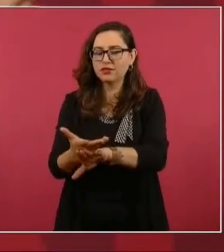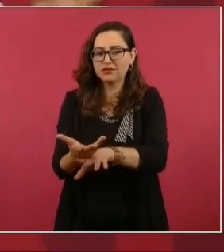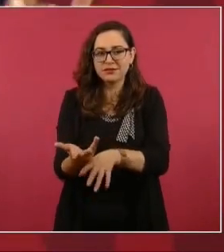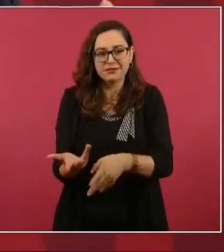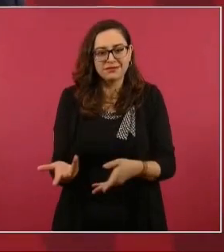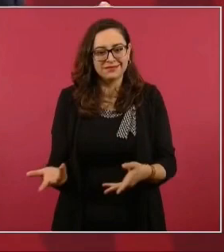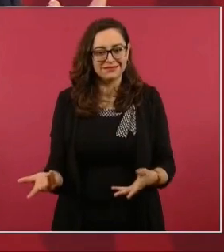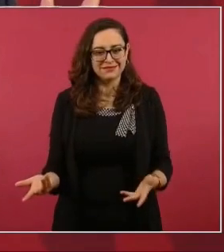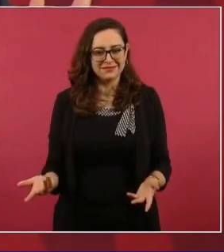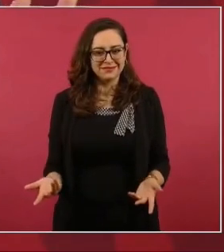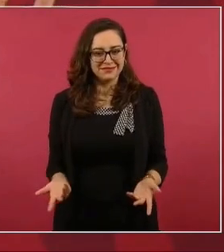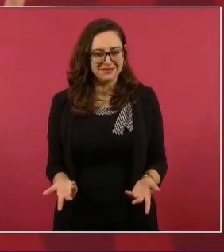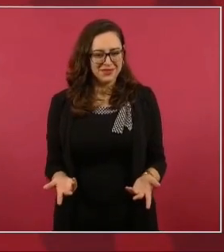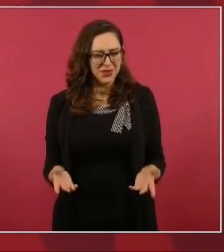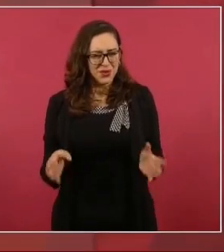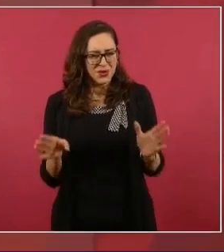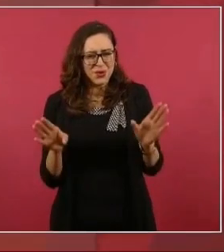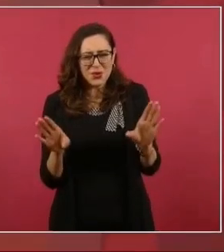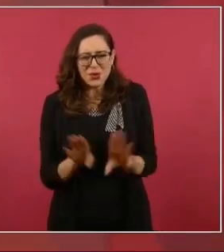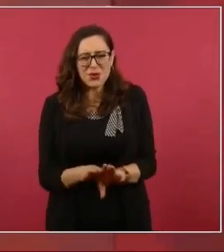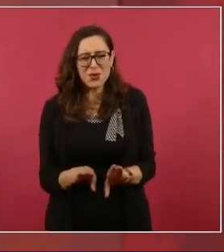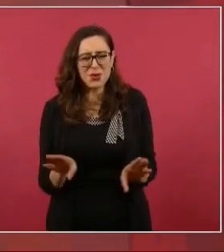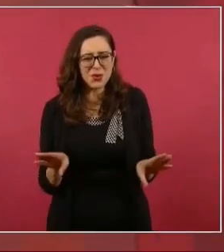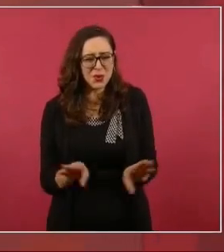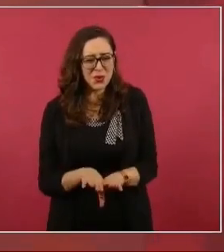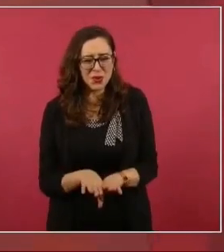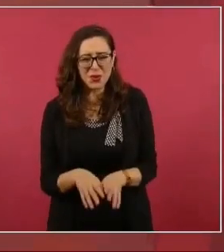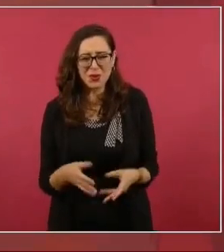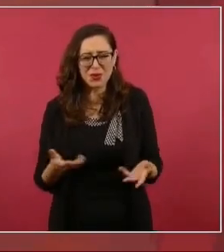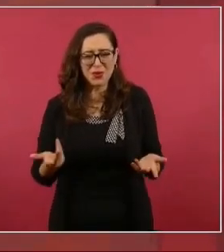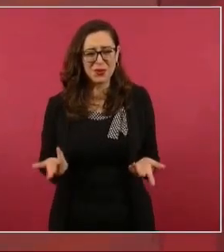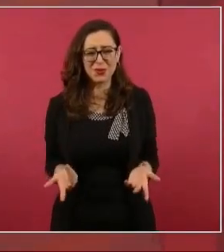se suma al proyecto del PAN.